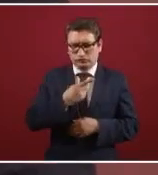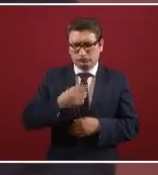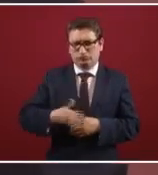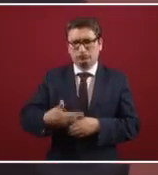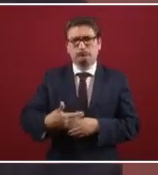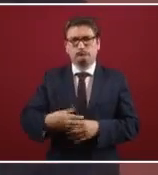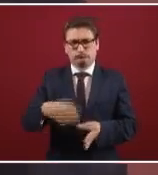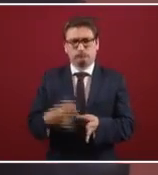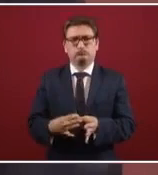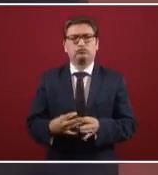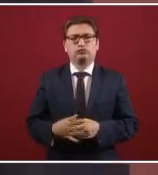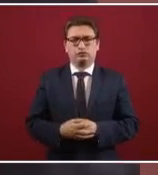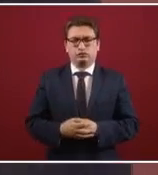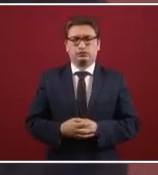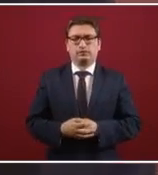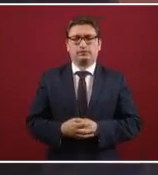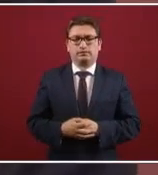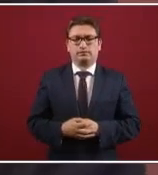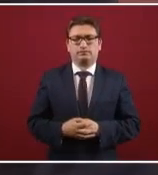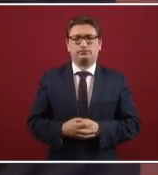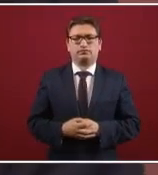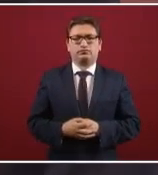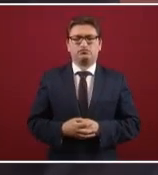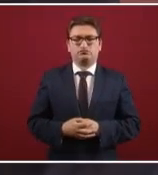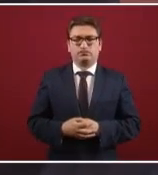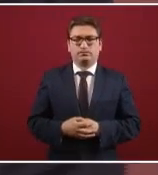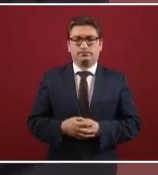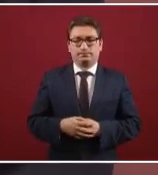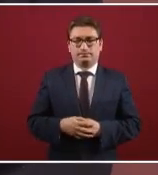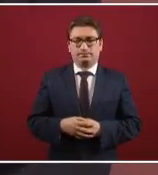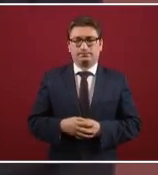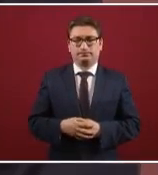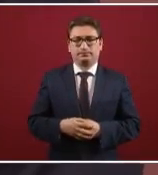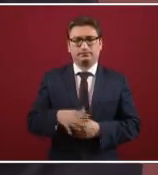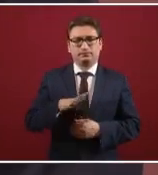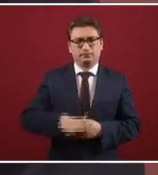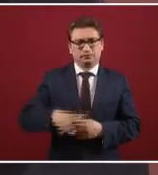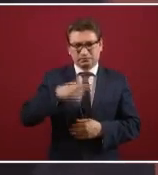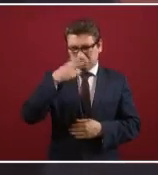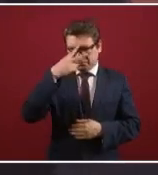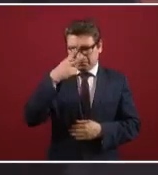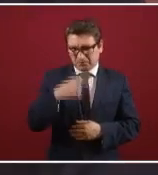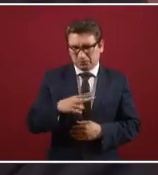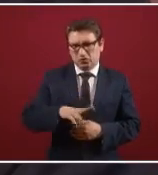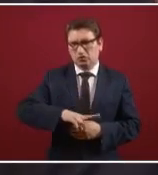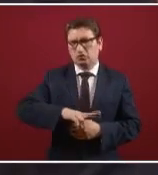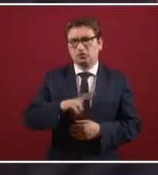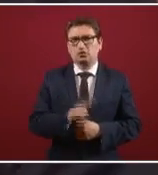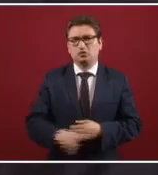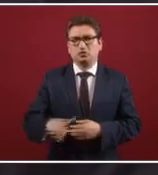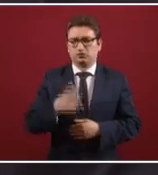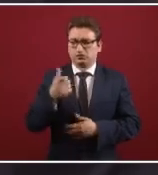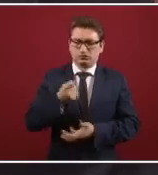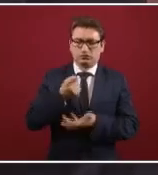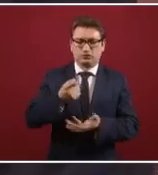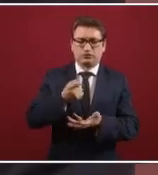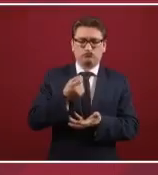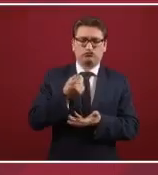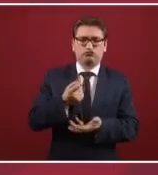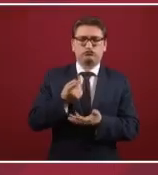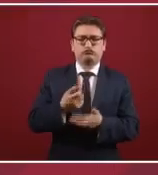nunca en la historia del país se han destinado tantos recursos